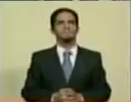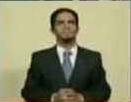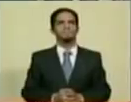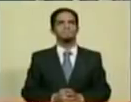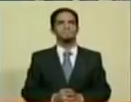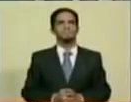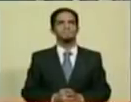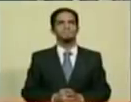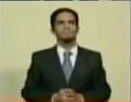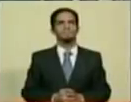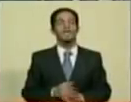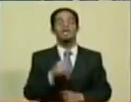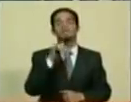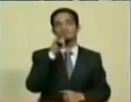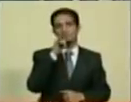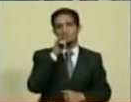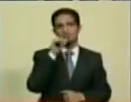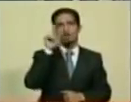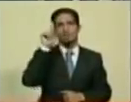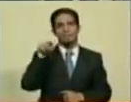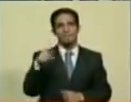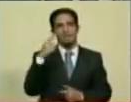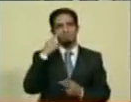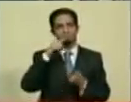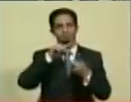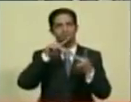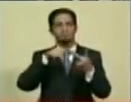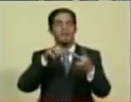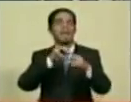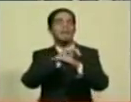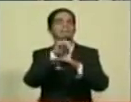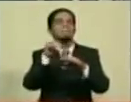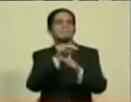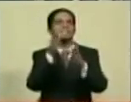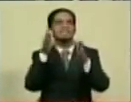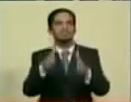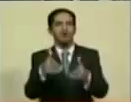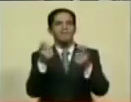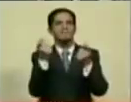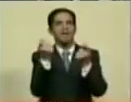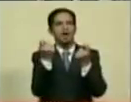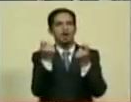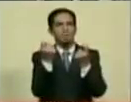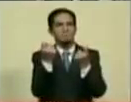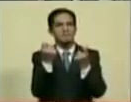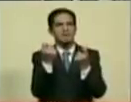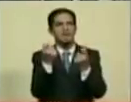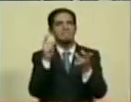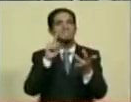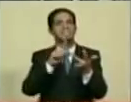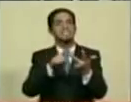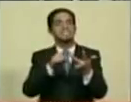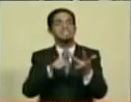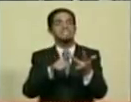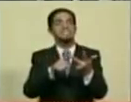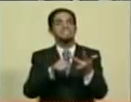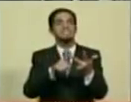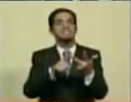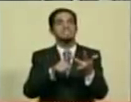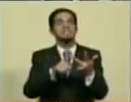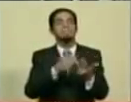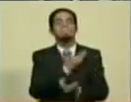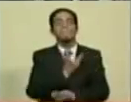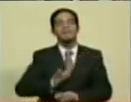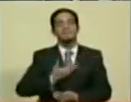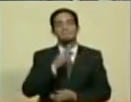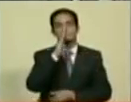Información que estará acompañada también con la presencia del ministro del Poder Popular para Economía y Finanzas, Simón Serpa, y el presidente del Banco